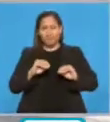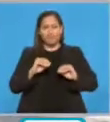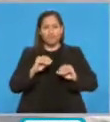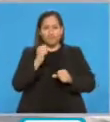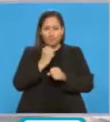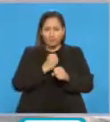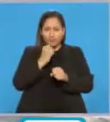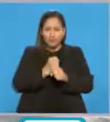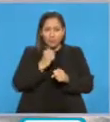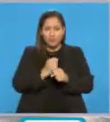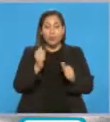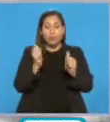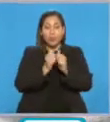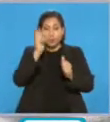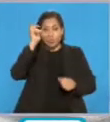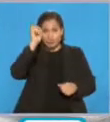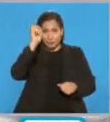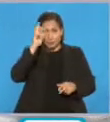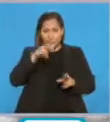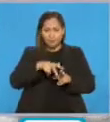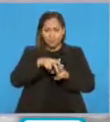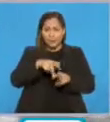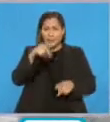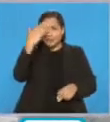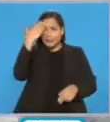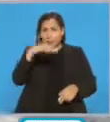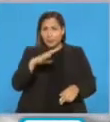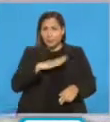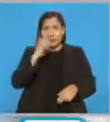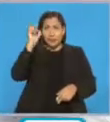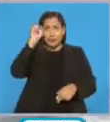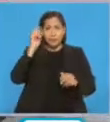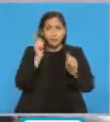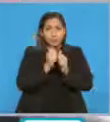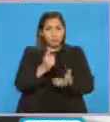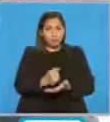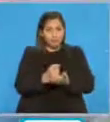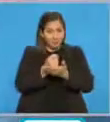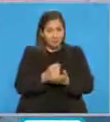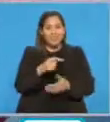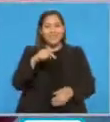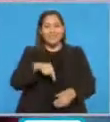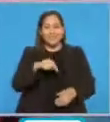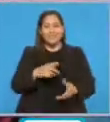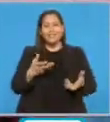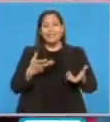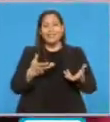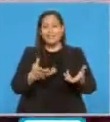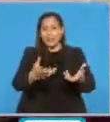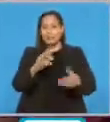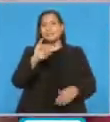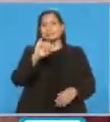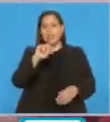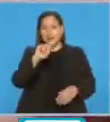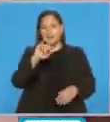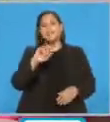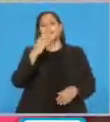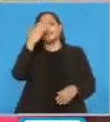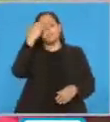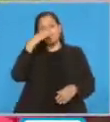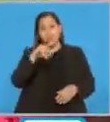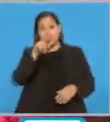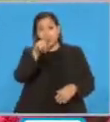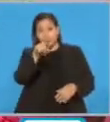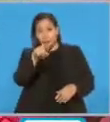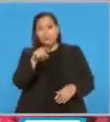esto, en caballos. ¿Sabía usted que existe la equinoterapia? Pues aquí en el Camellón, sí, tío Alberto, yo sé que